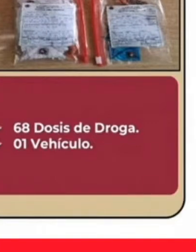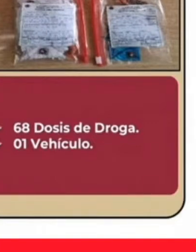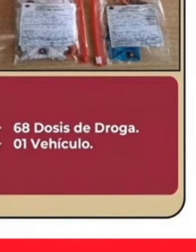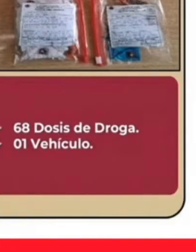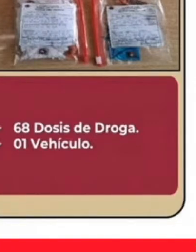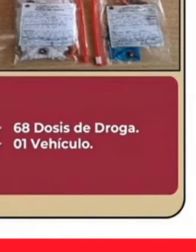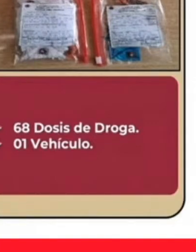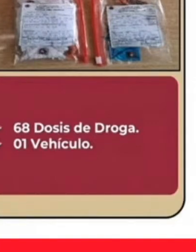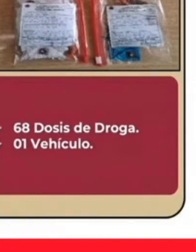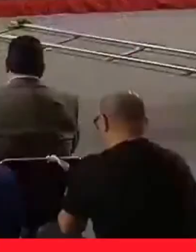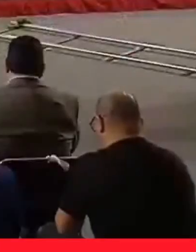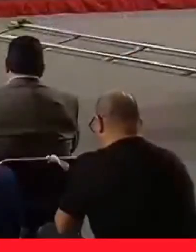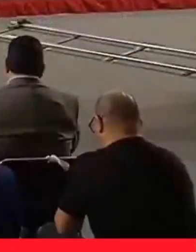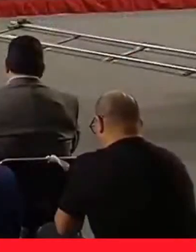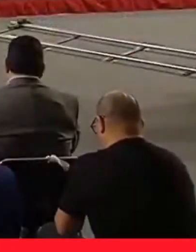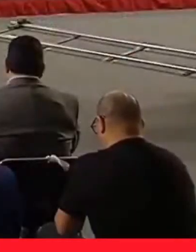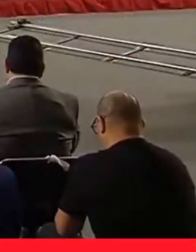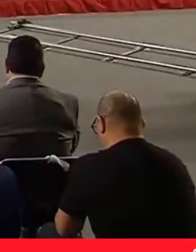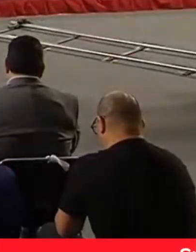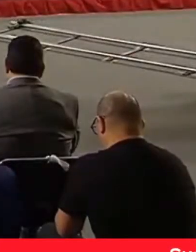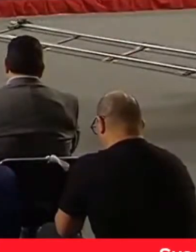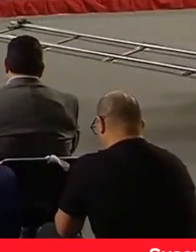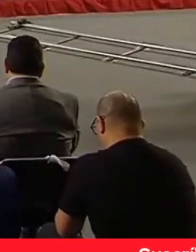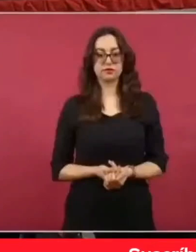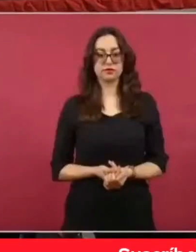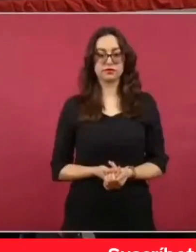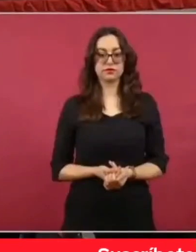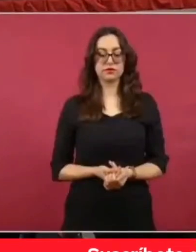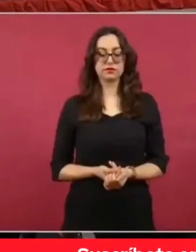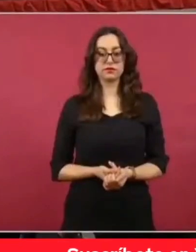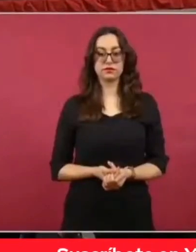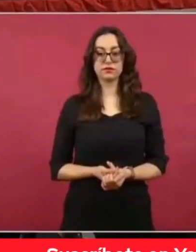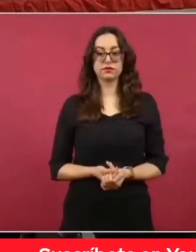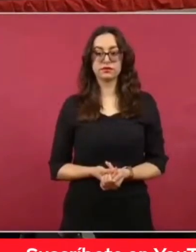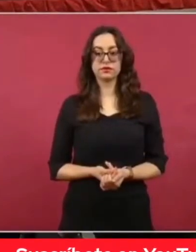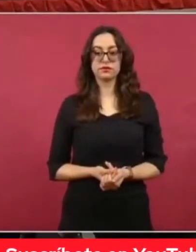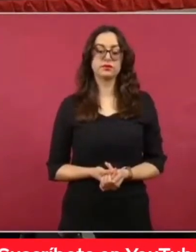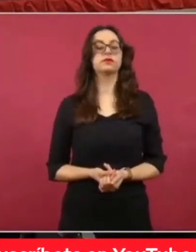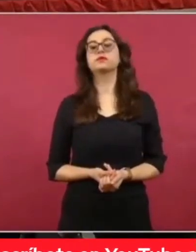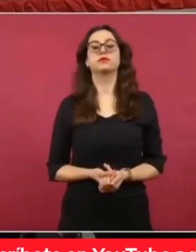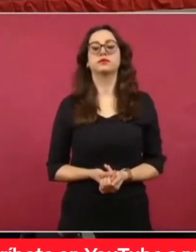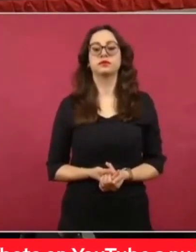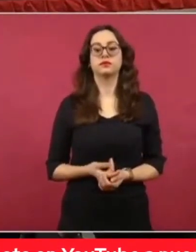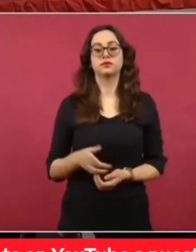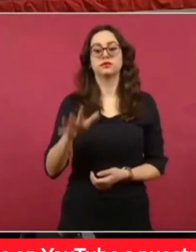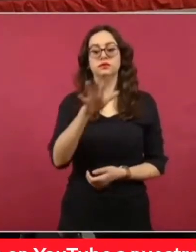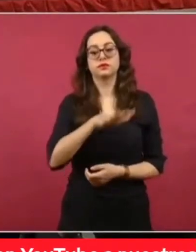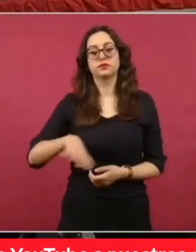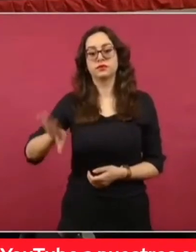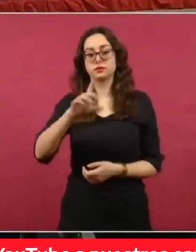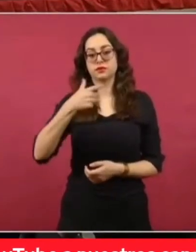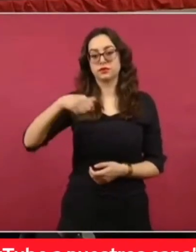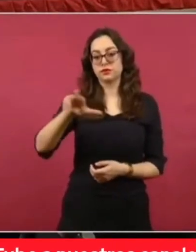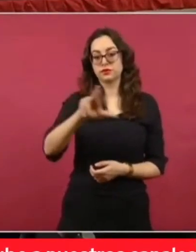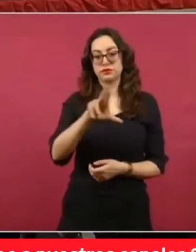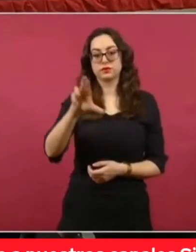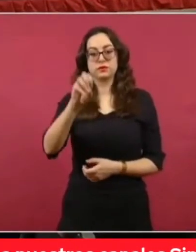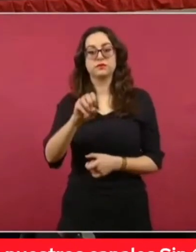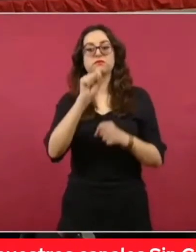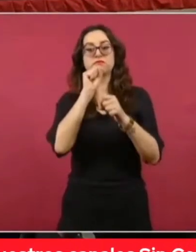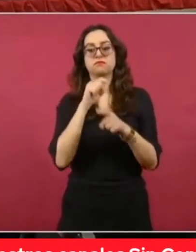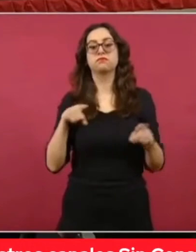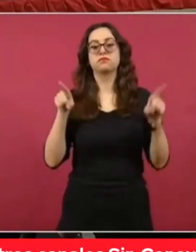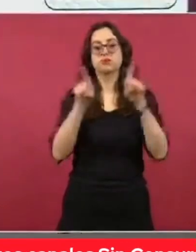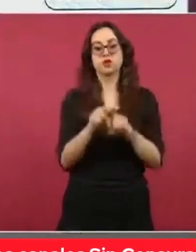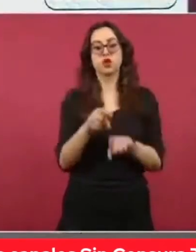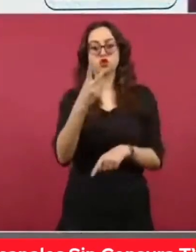y pastillas de fentanilo y gramos también de marihuana la que sigue en Tulum Quintana Roo también dos detenidos con armas cortas